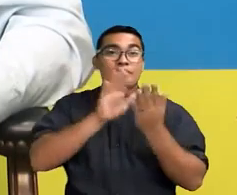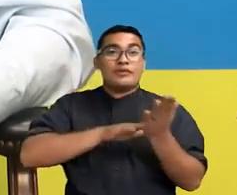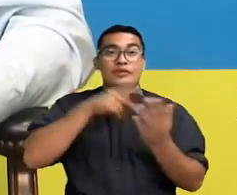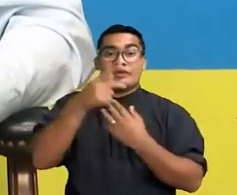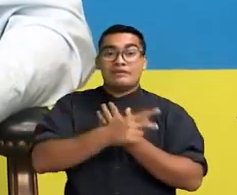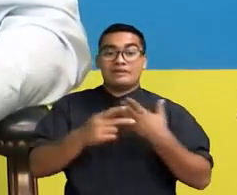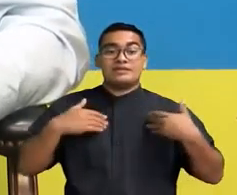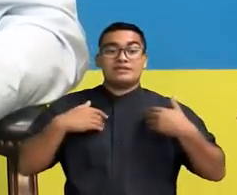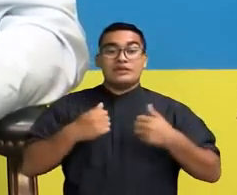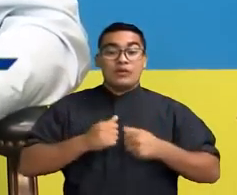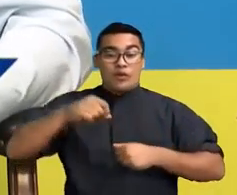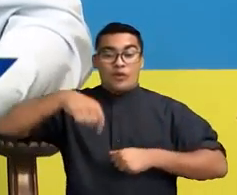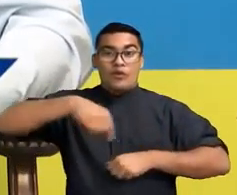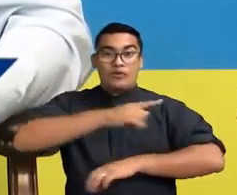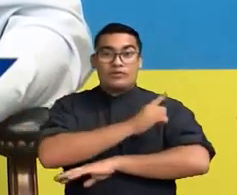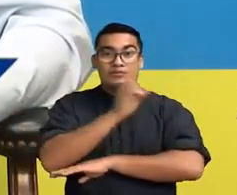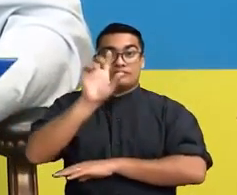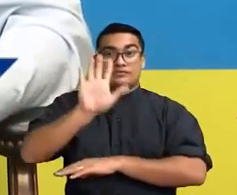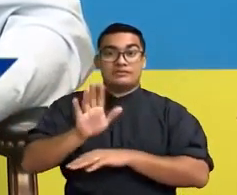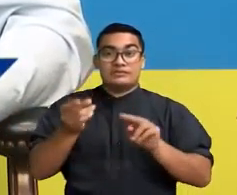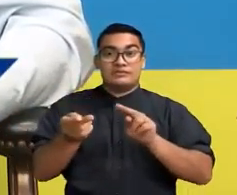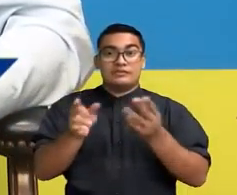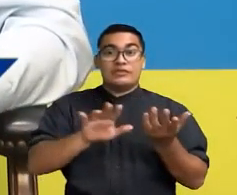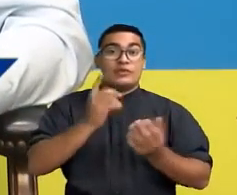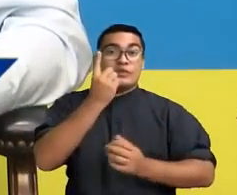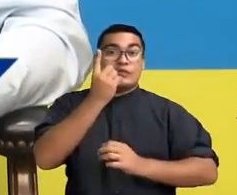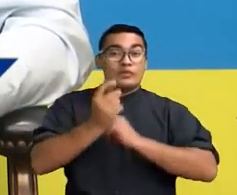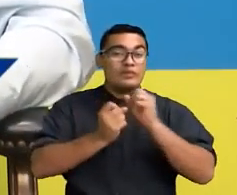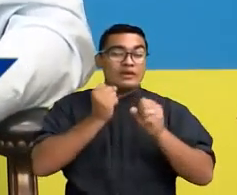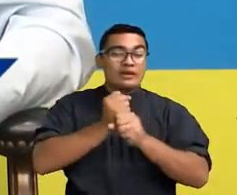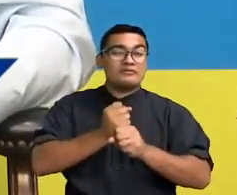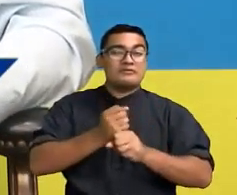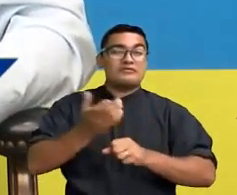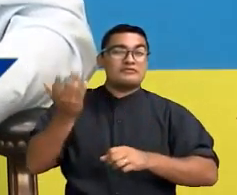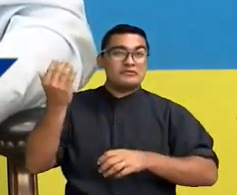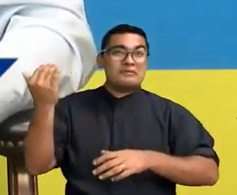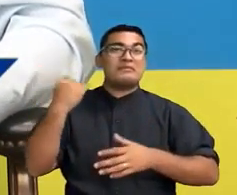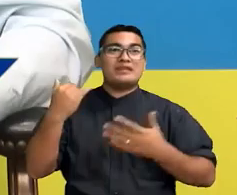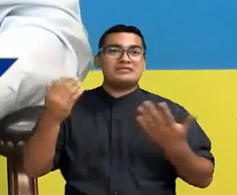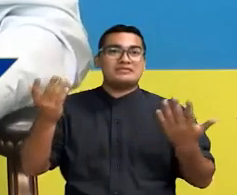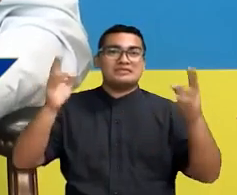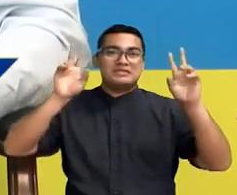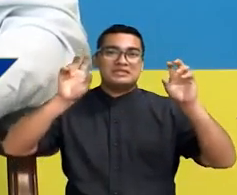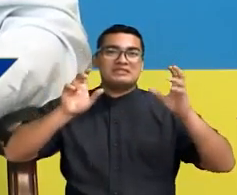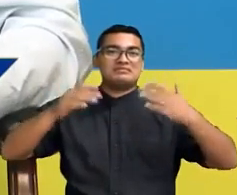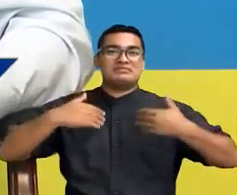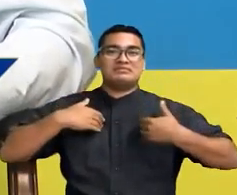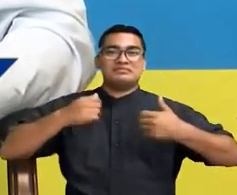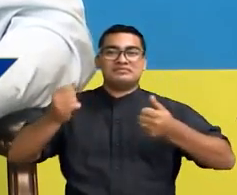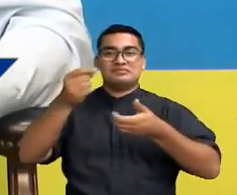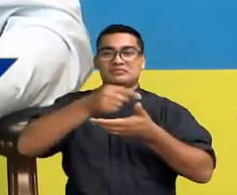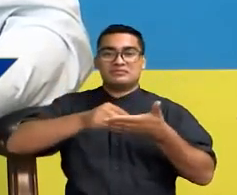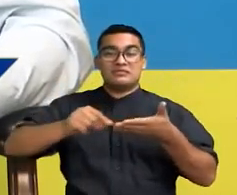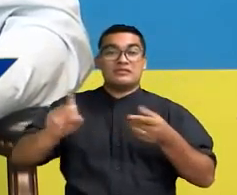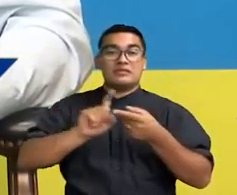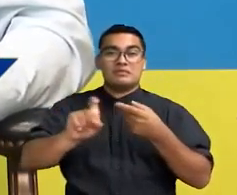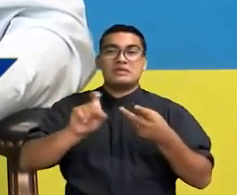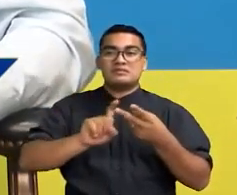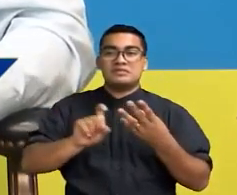está arribando a un aniversario, un año hablando de temas de salud. Y por supuesto, en esta semana, en estos